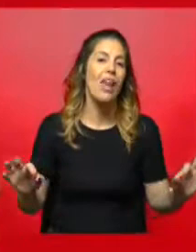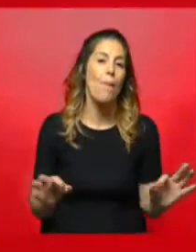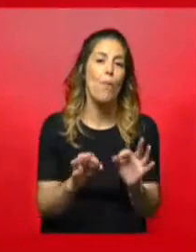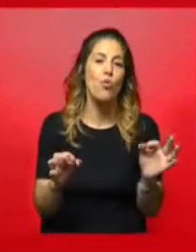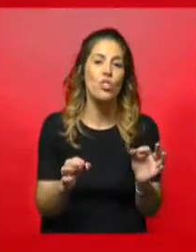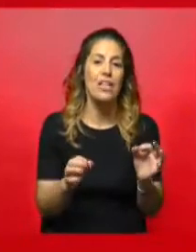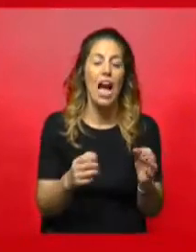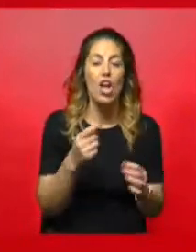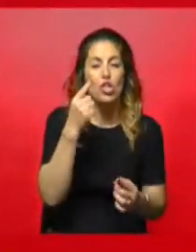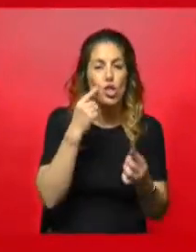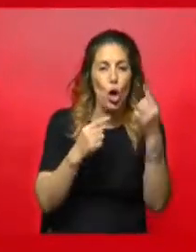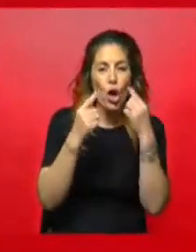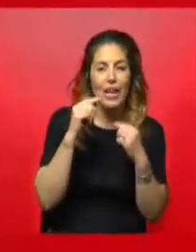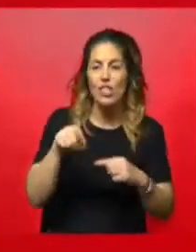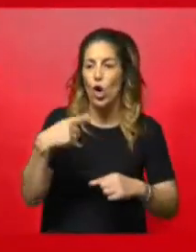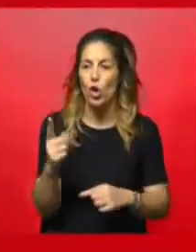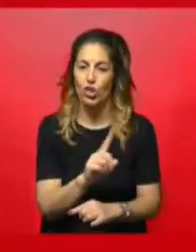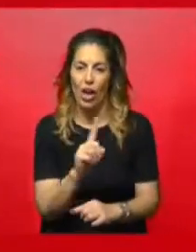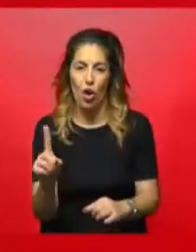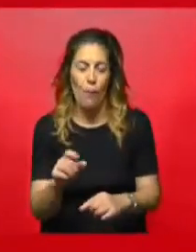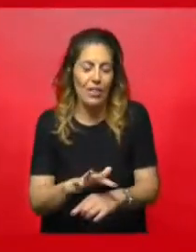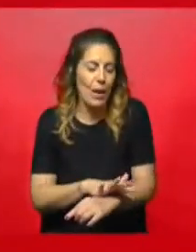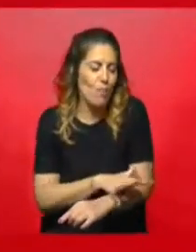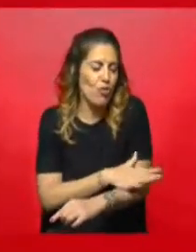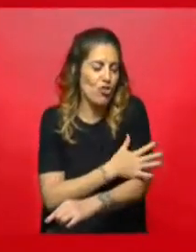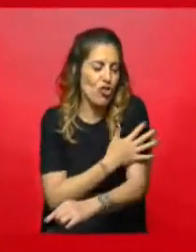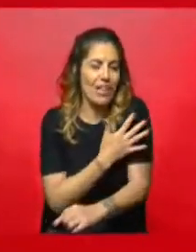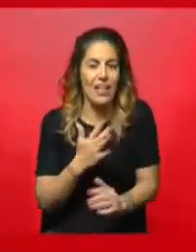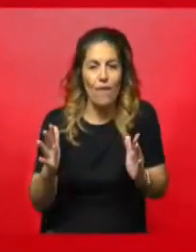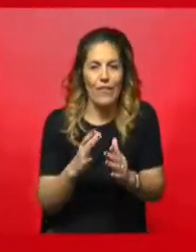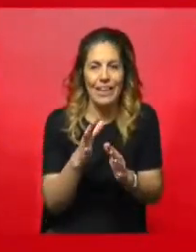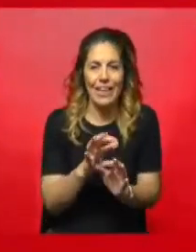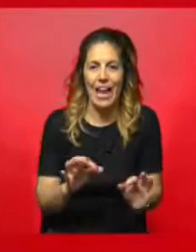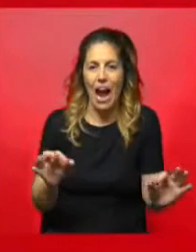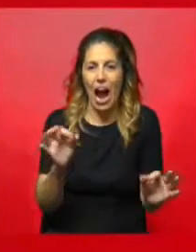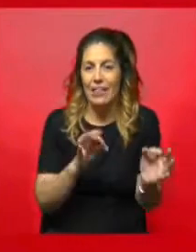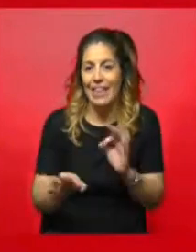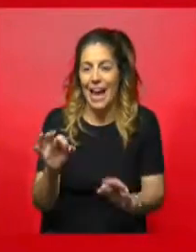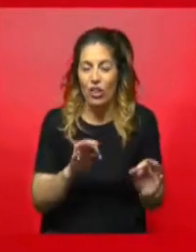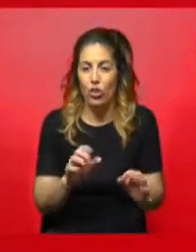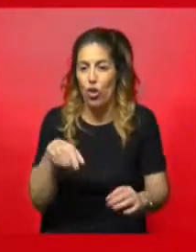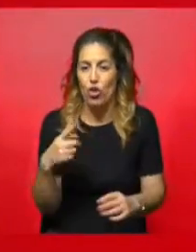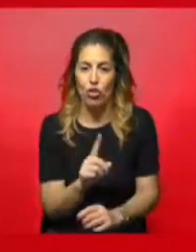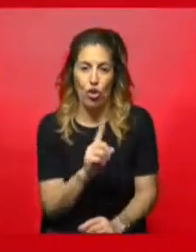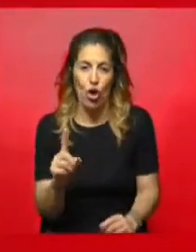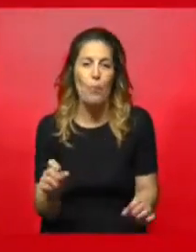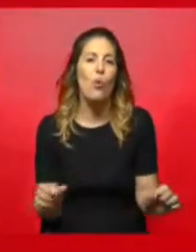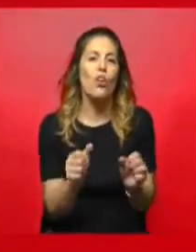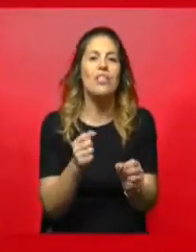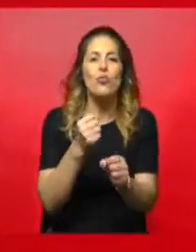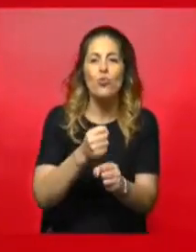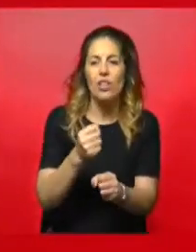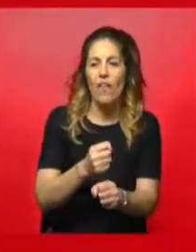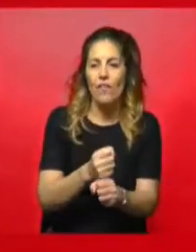una música y con otra No porque te emocionás frente a una obra y perdón porque incluso cuando haces un trabajo este